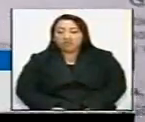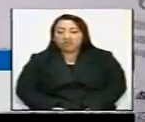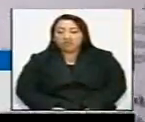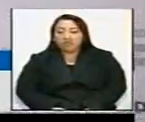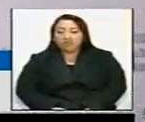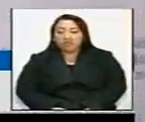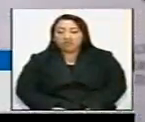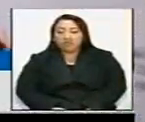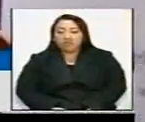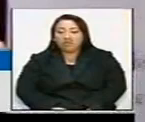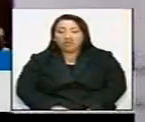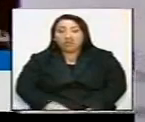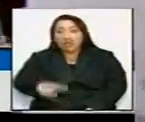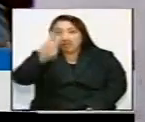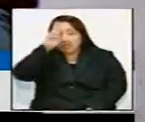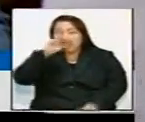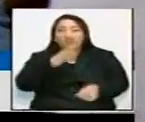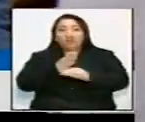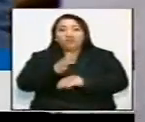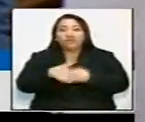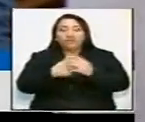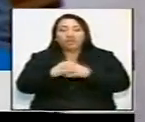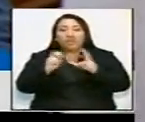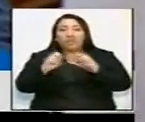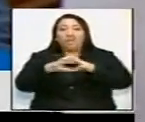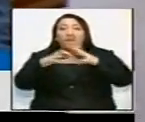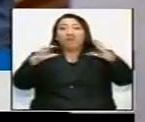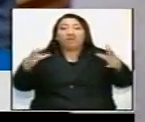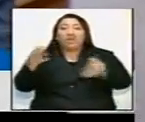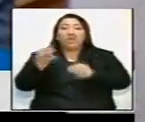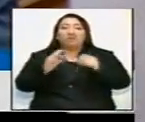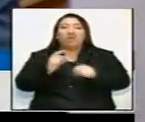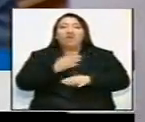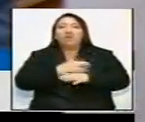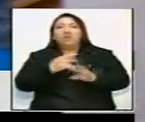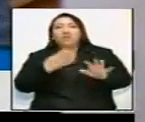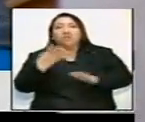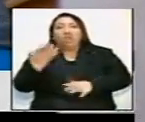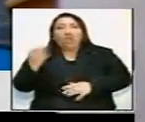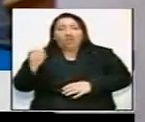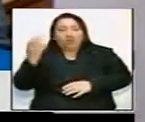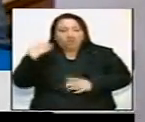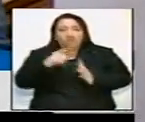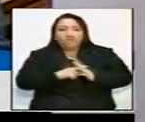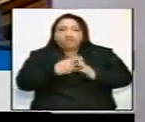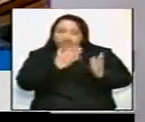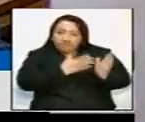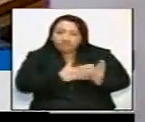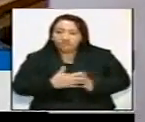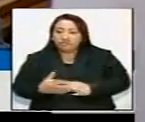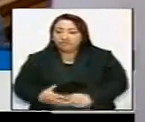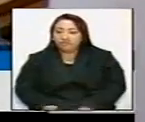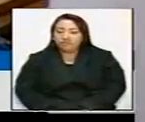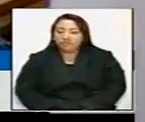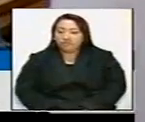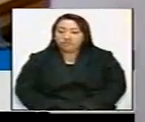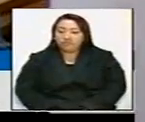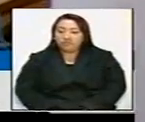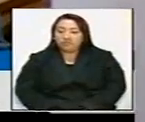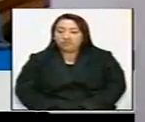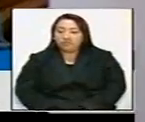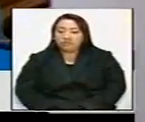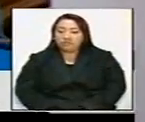llevado a ser uno de los líderes en política macroeconómica a partir de los 90. Desde ese momento,